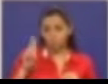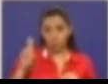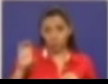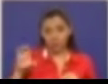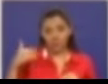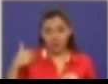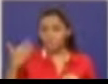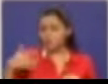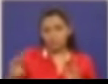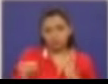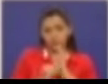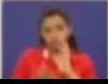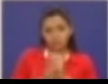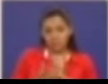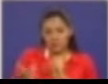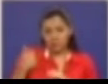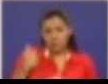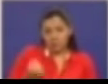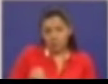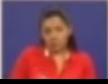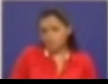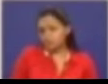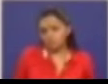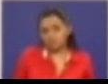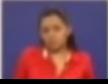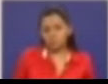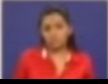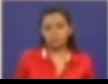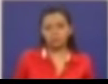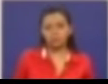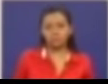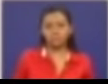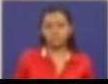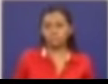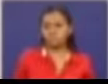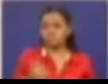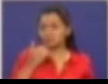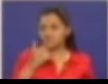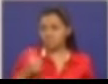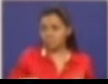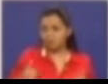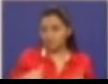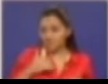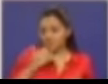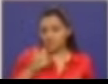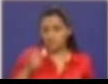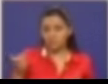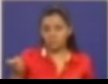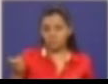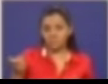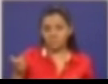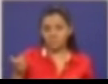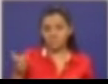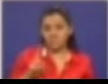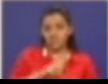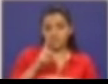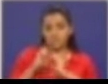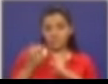contribuyentes o RICE. ¿Ok? Corrígeme si soy impreciso en algo, Jimena. Pásenle el micrófono a Jimenita, por favor.